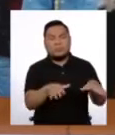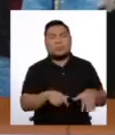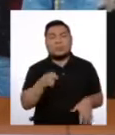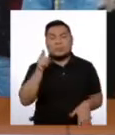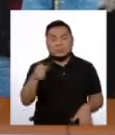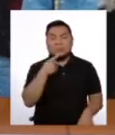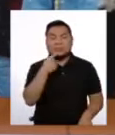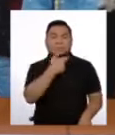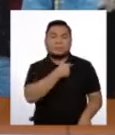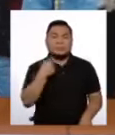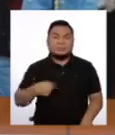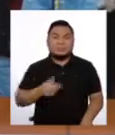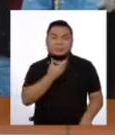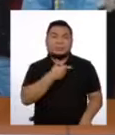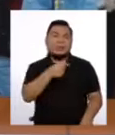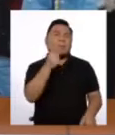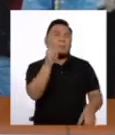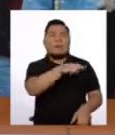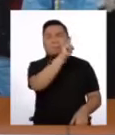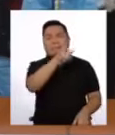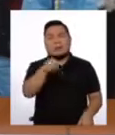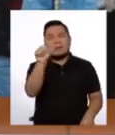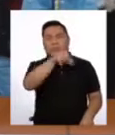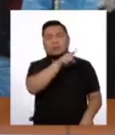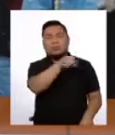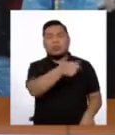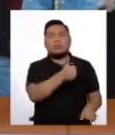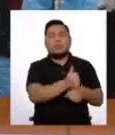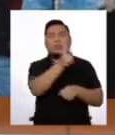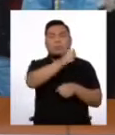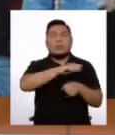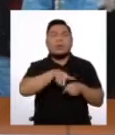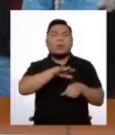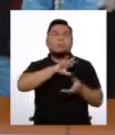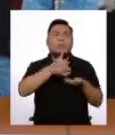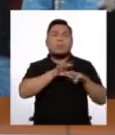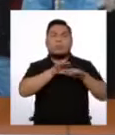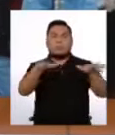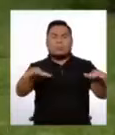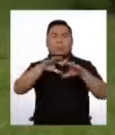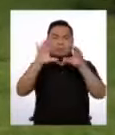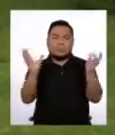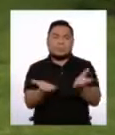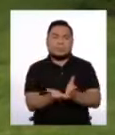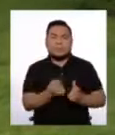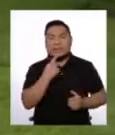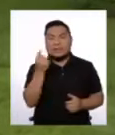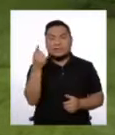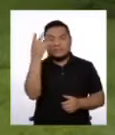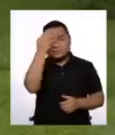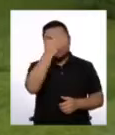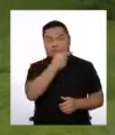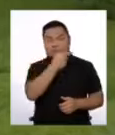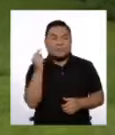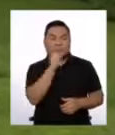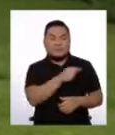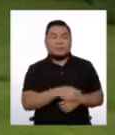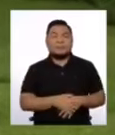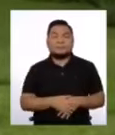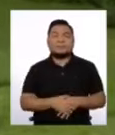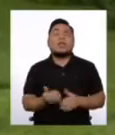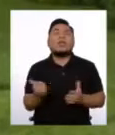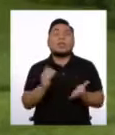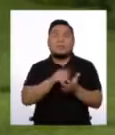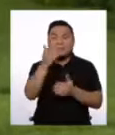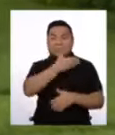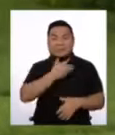chino de incompetente por provocar, dijo, una matanza mundial con la pandemia. Una vez más, Donald Trump